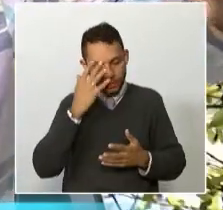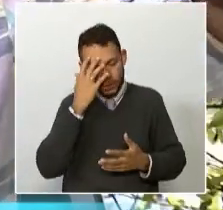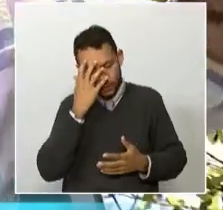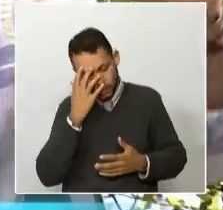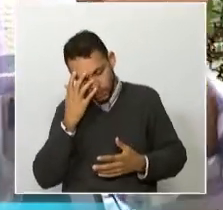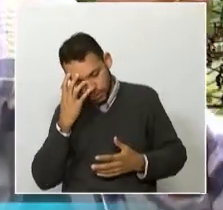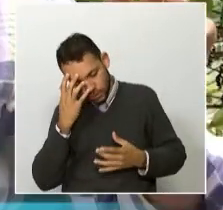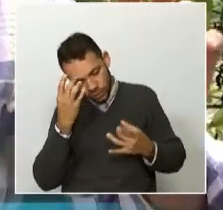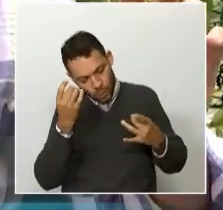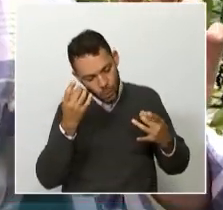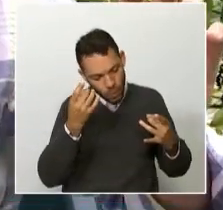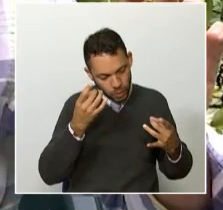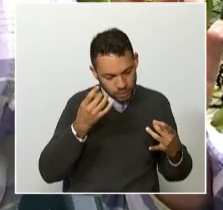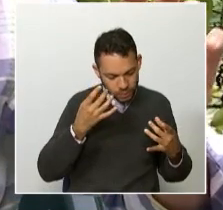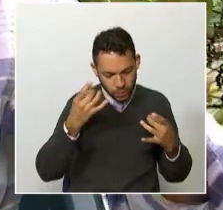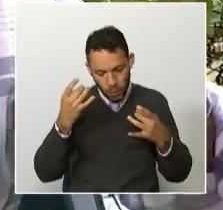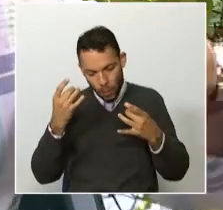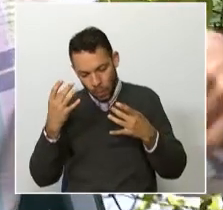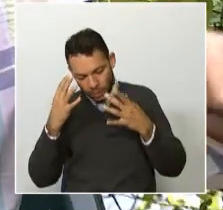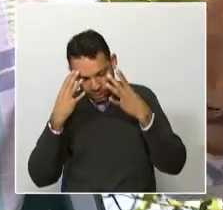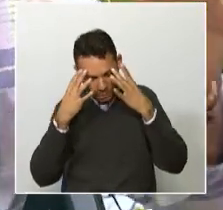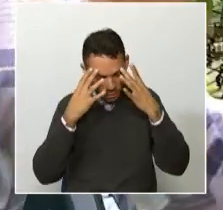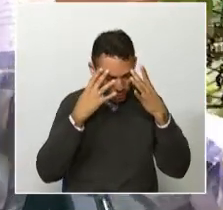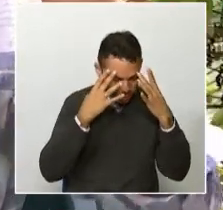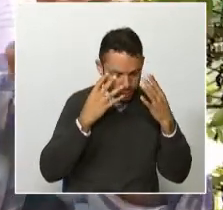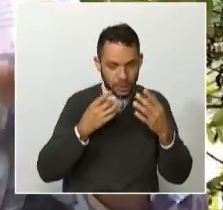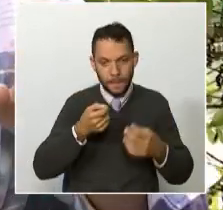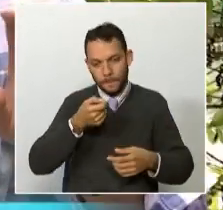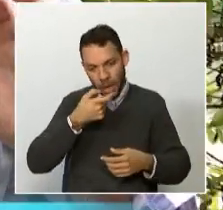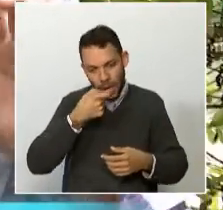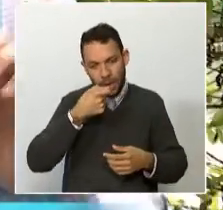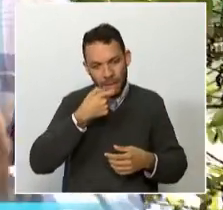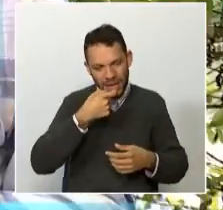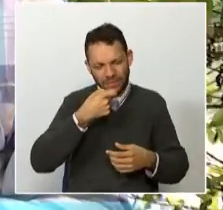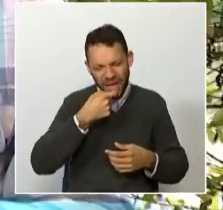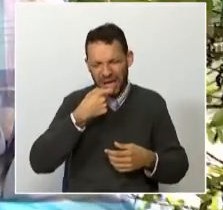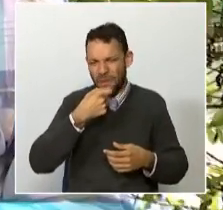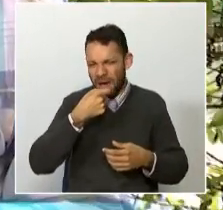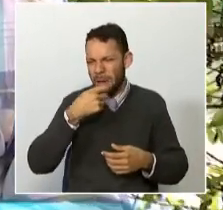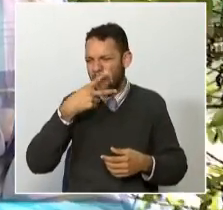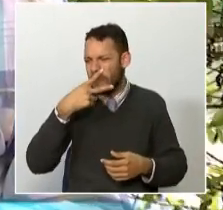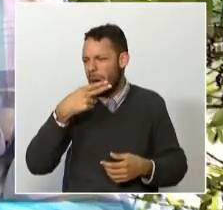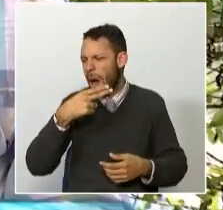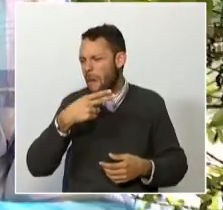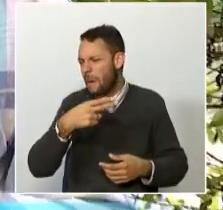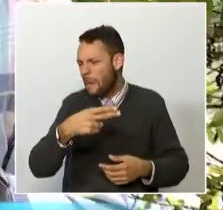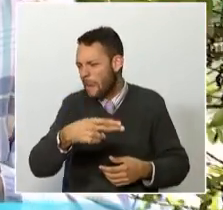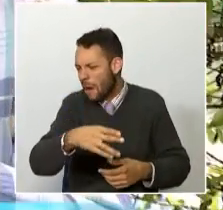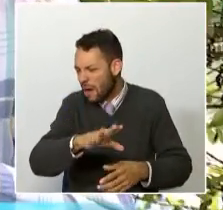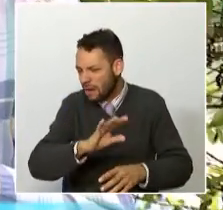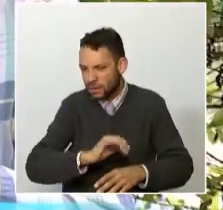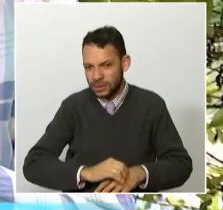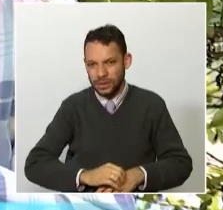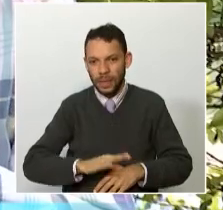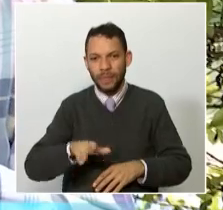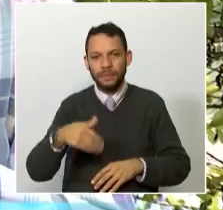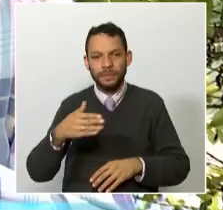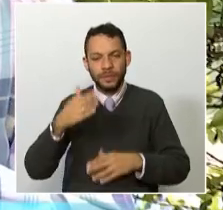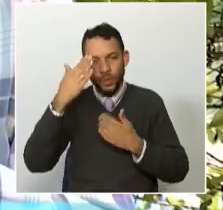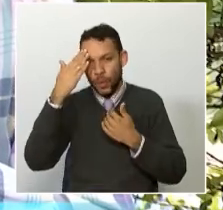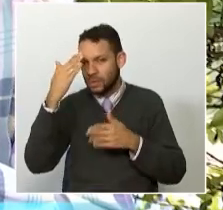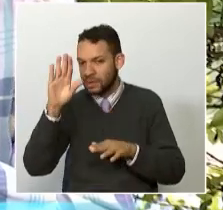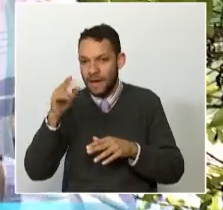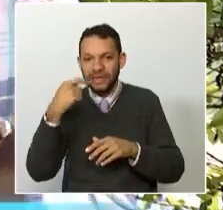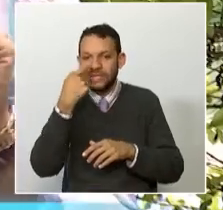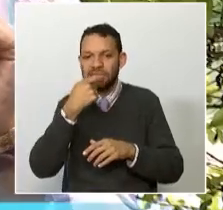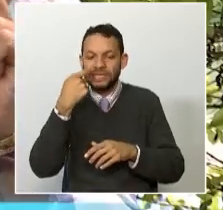cabeza crónico muchos años allá, tomando cantidad de analgésicos que nos ofrecen para un dolor de cabeza, pero que desconocemos el